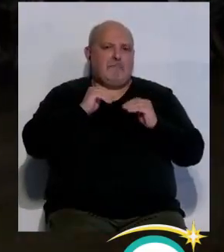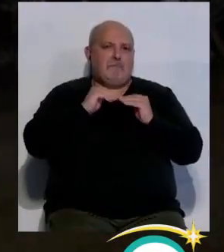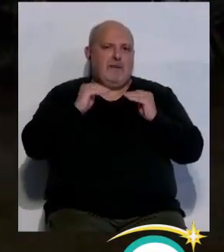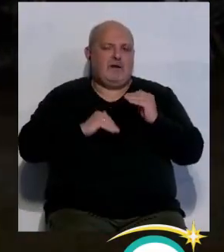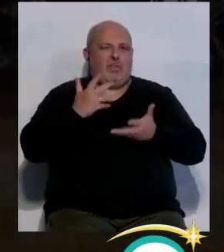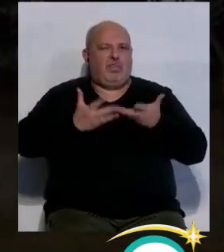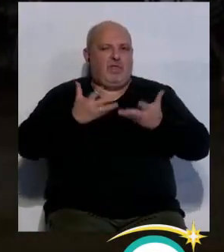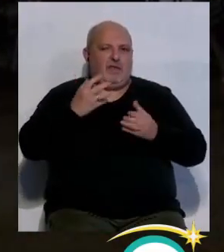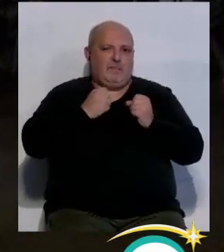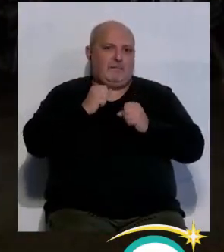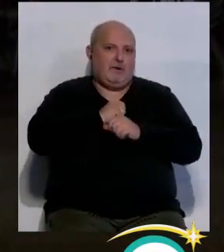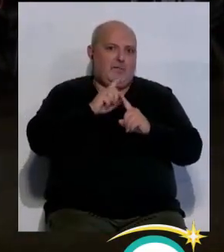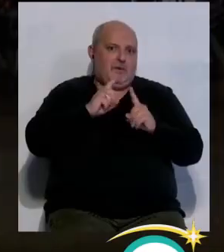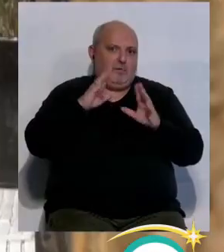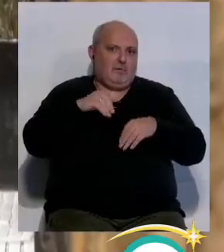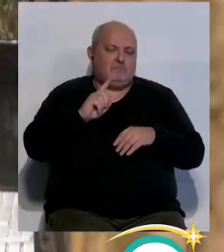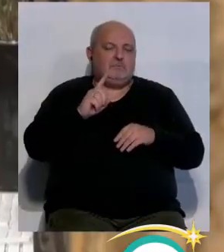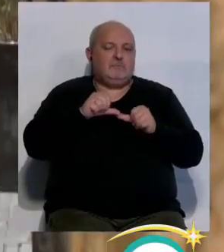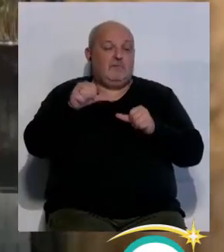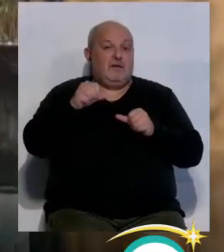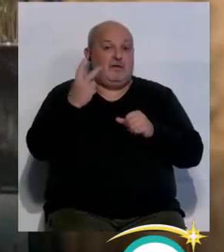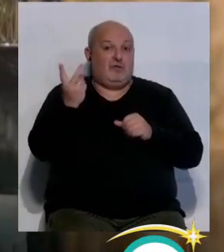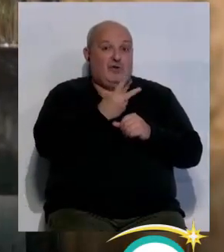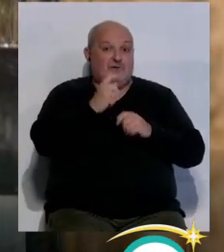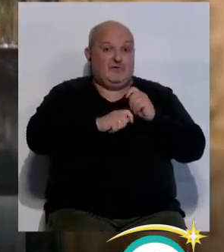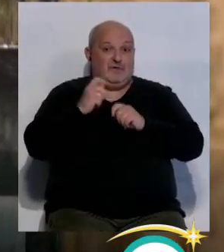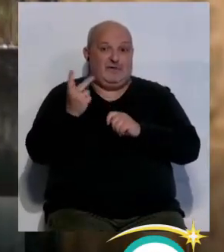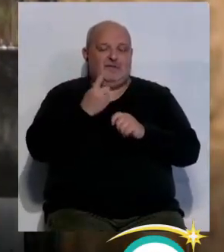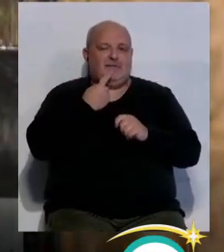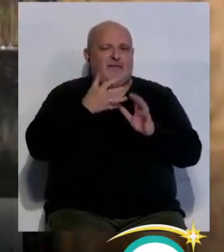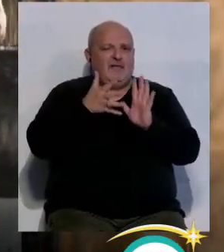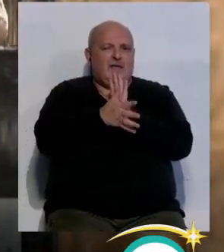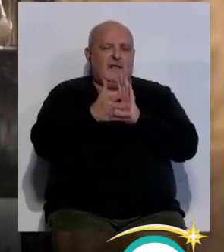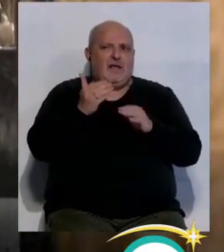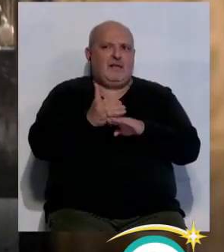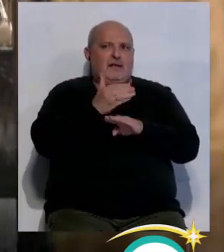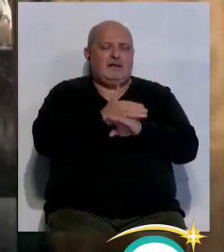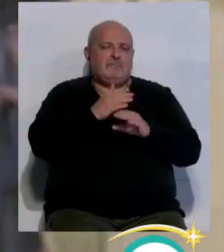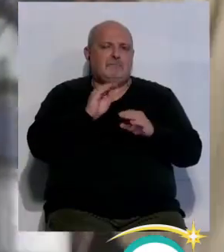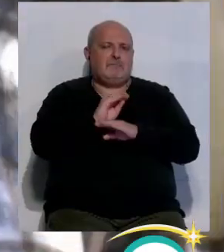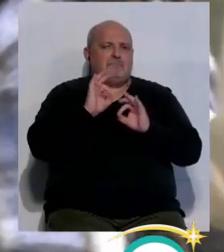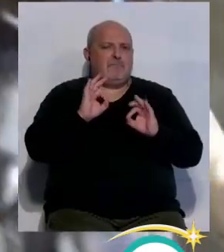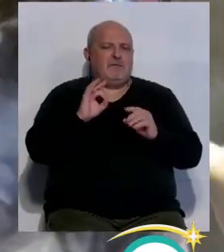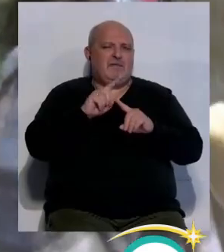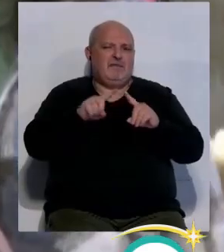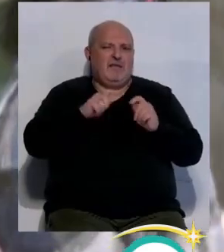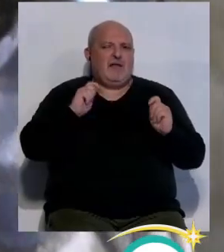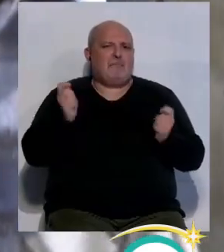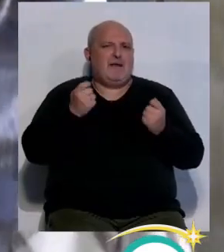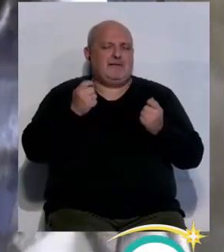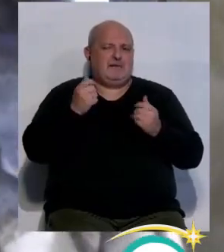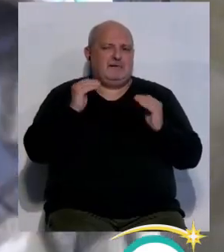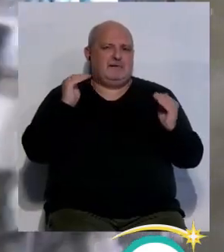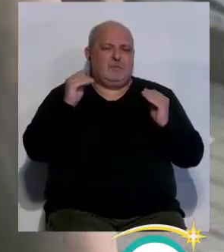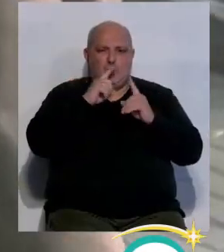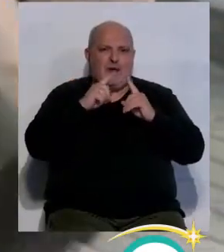incertidumbre económica. Desde Centro Comercial Abierto y la Asociación de Comerciantes de Extramuros han adelantado que se mantendrán diferentes campañas